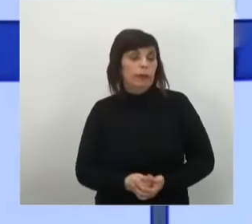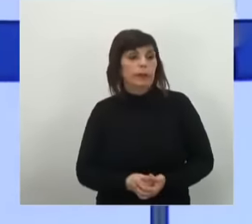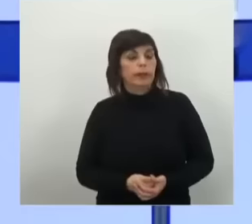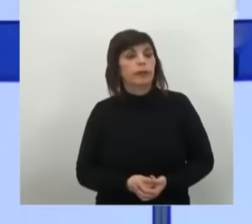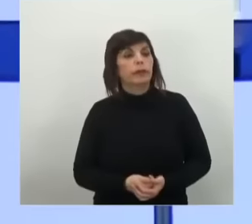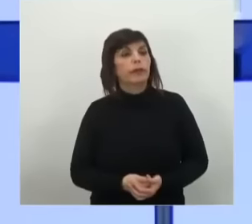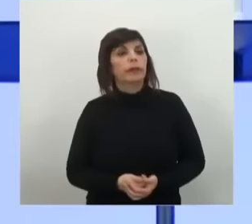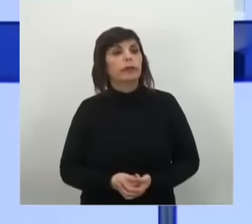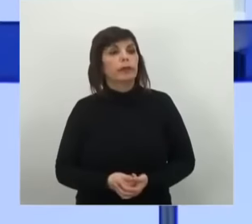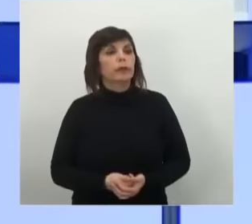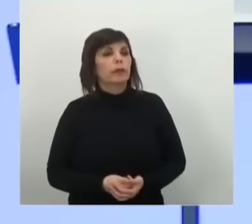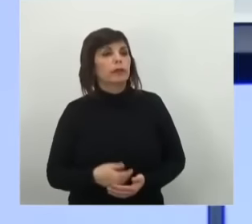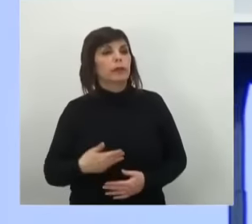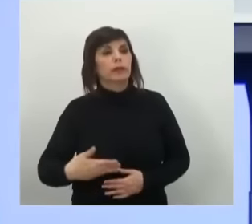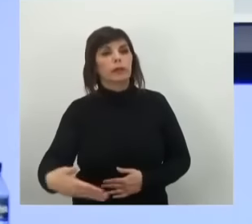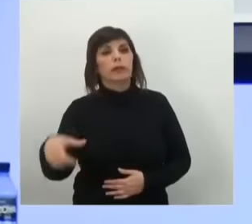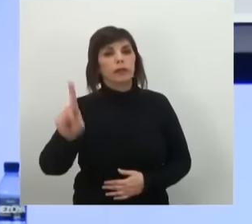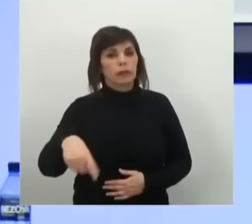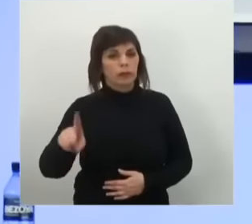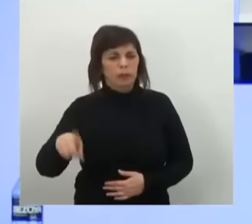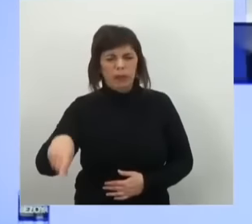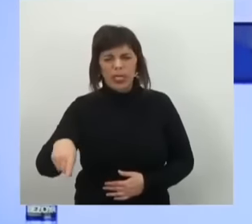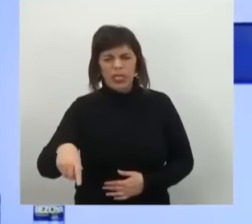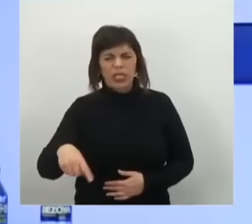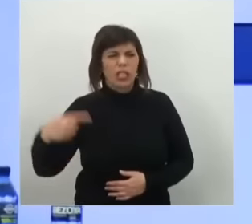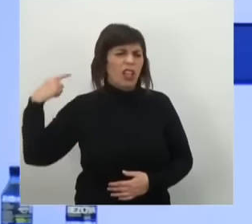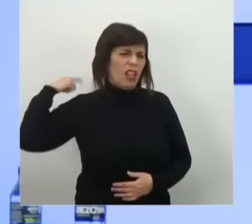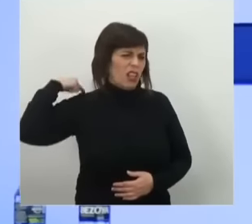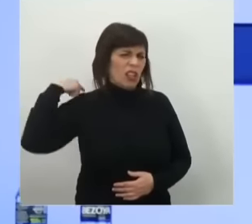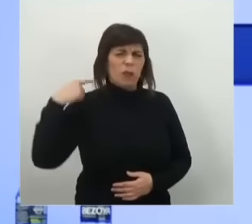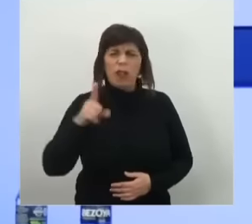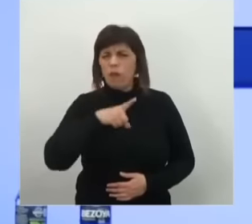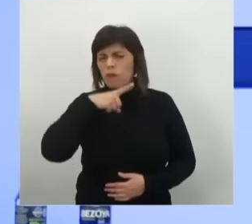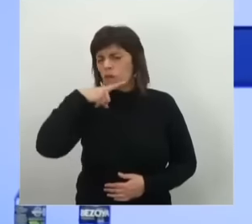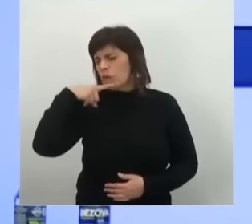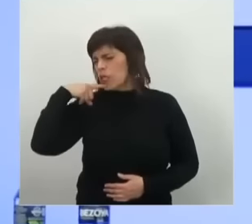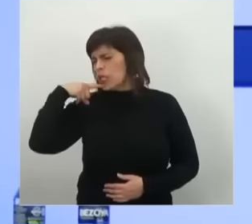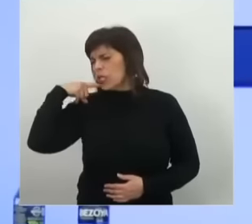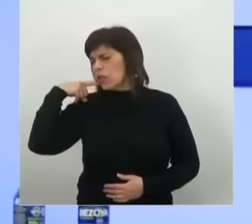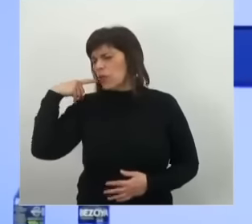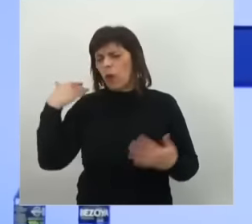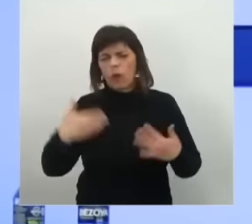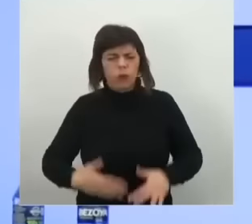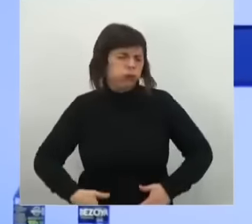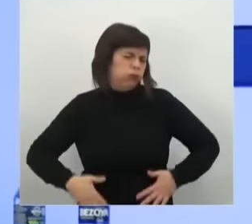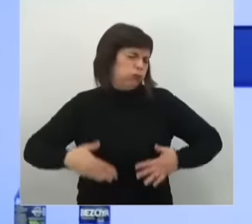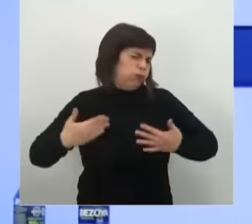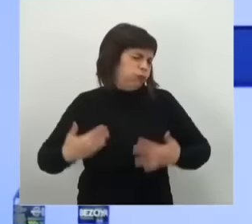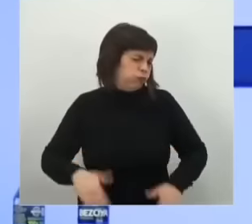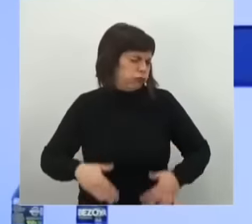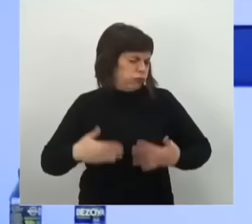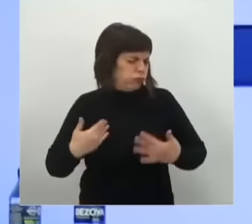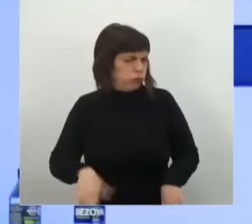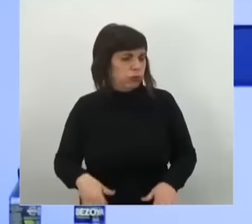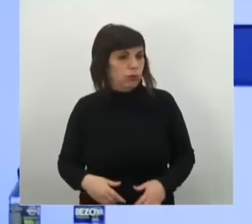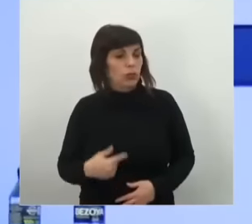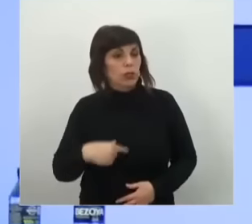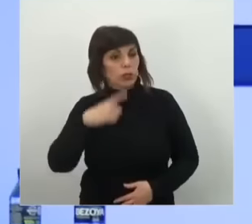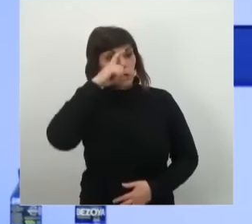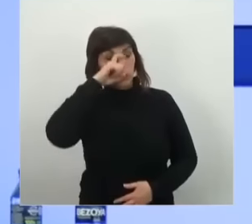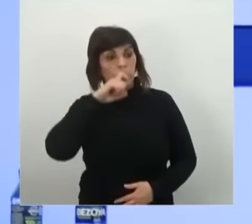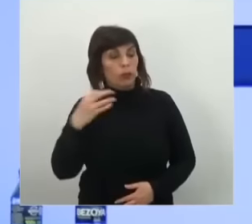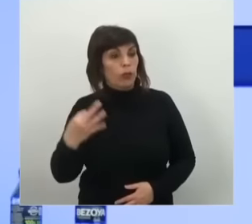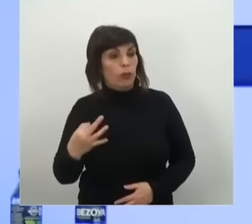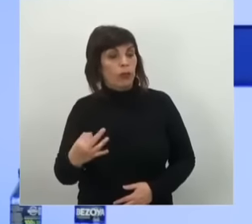punto es que pasaron unos meses el dolor era tremendamente fuerte y el dolor aquel no se iba y yo recuerdo que había